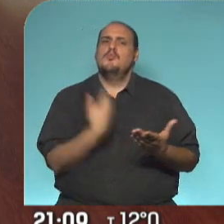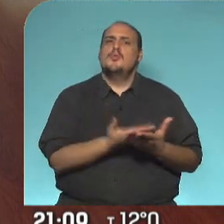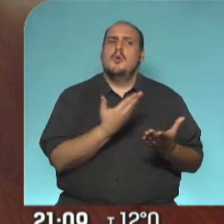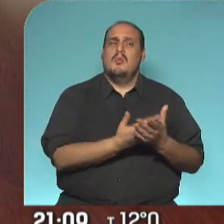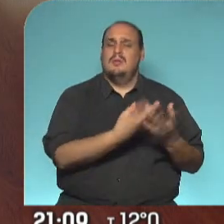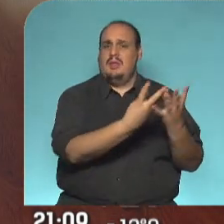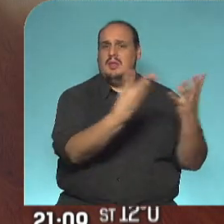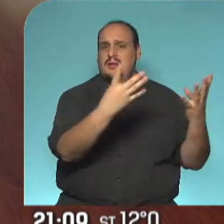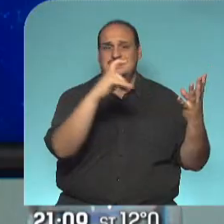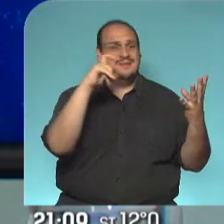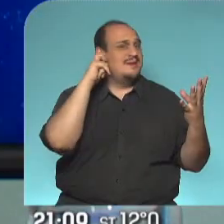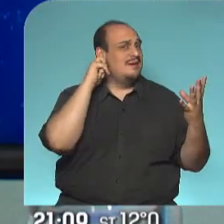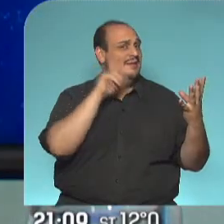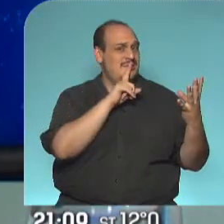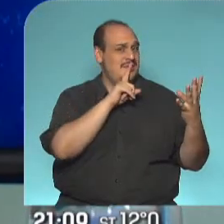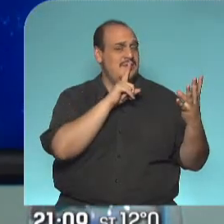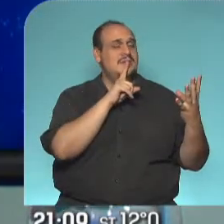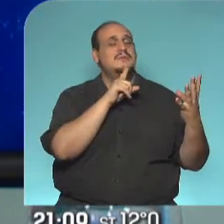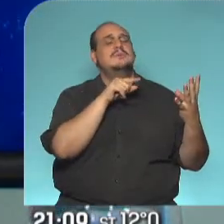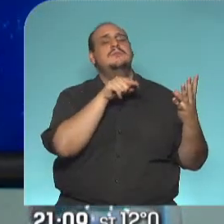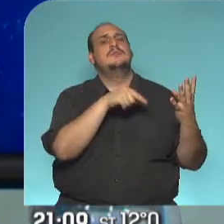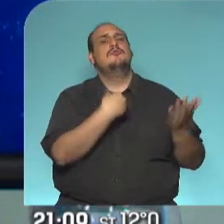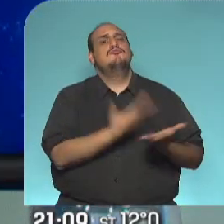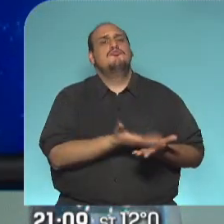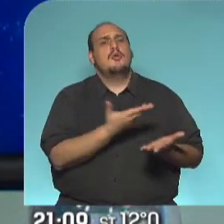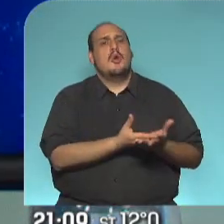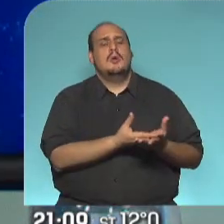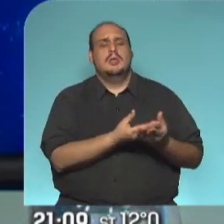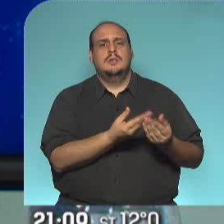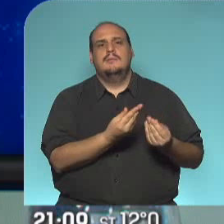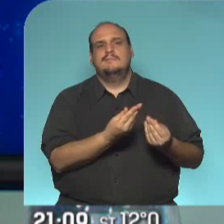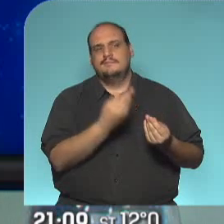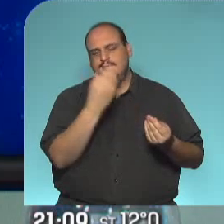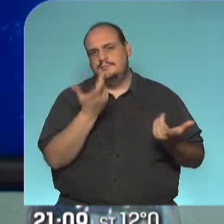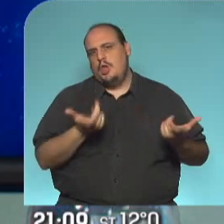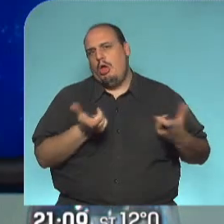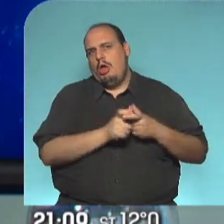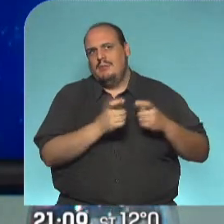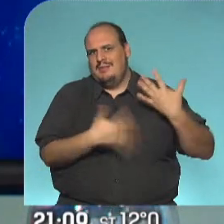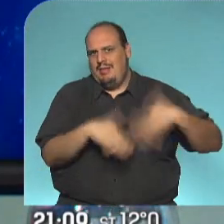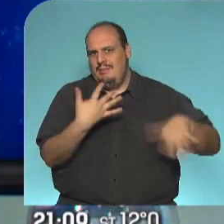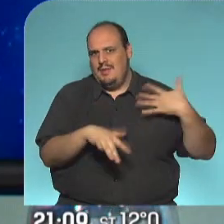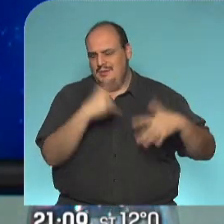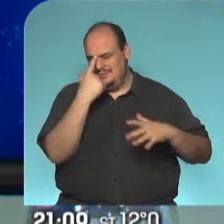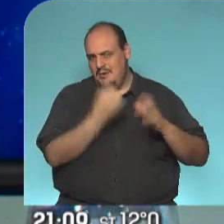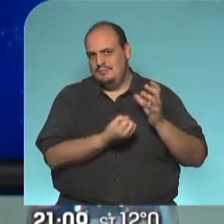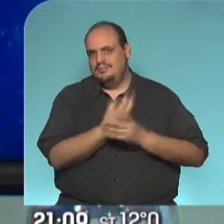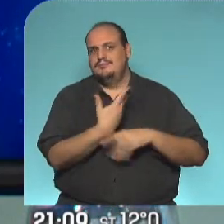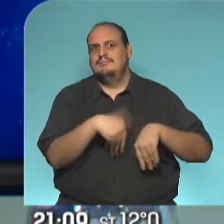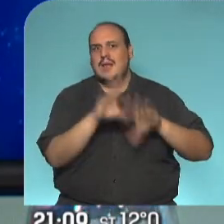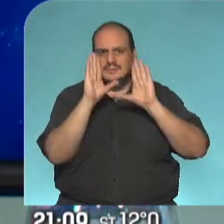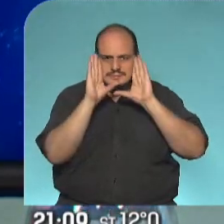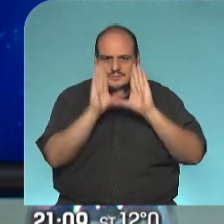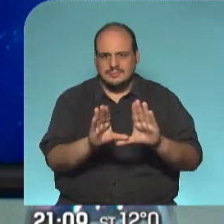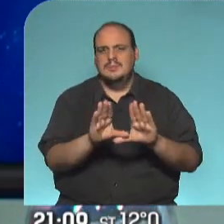sindicalistas invitados. La propuesta fue básicamente crear un comité de crisis enfocado en la salida de la